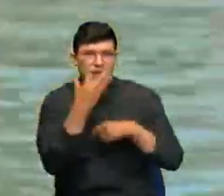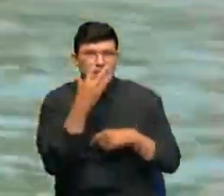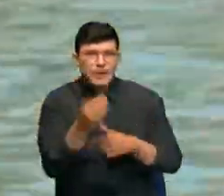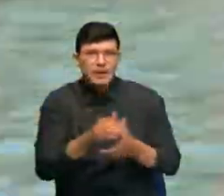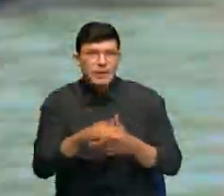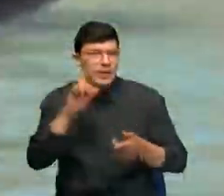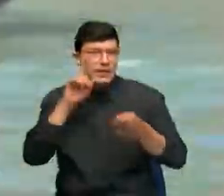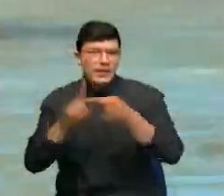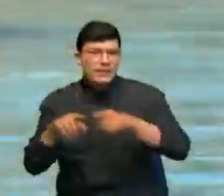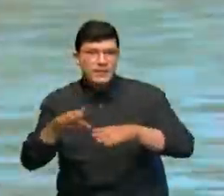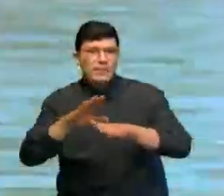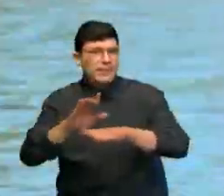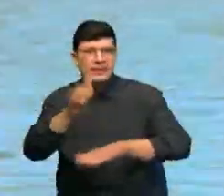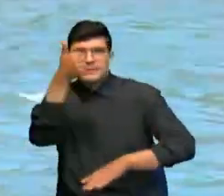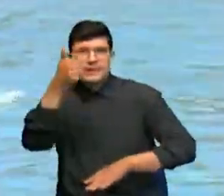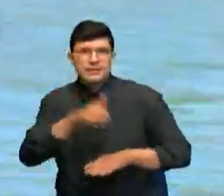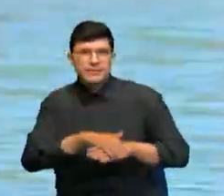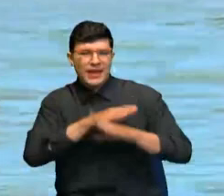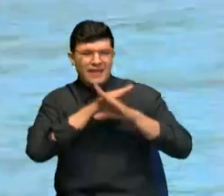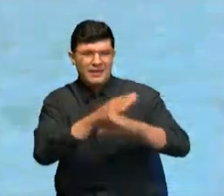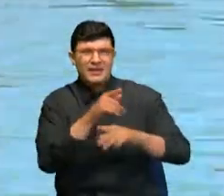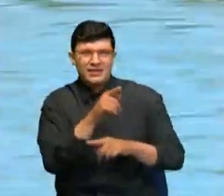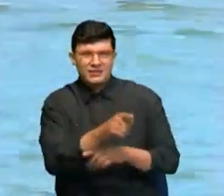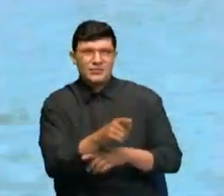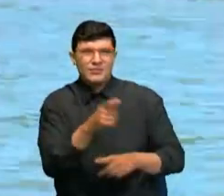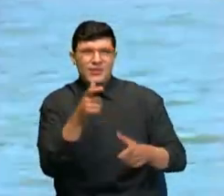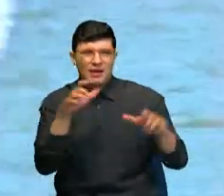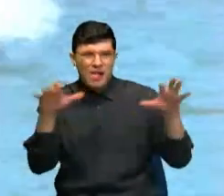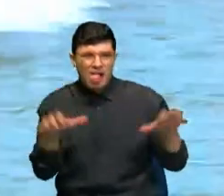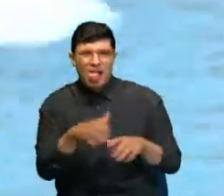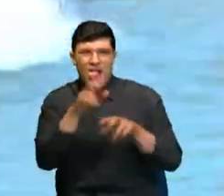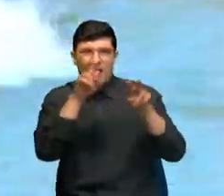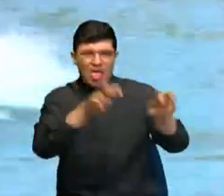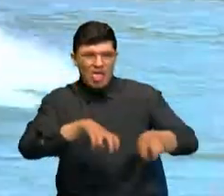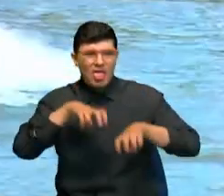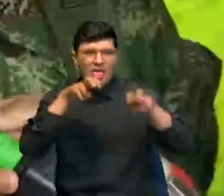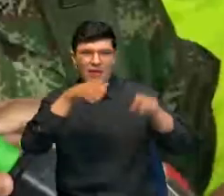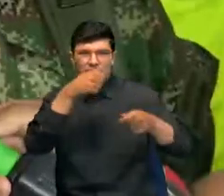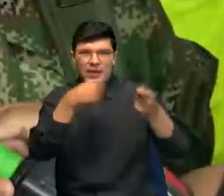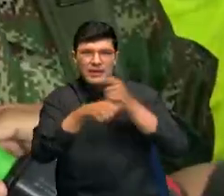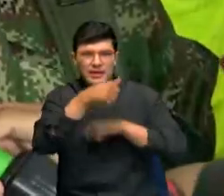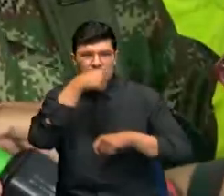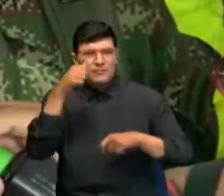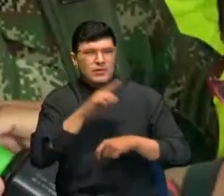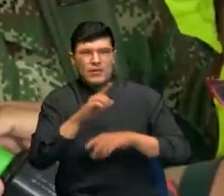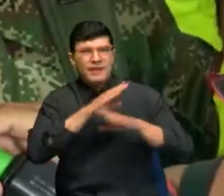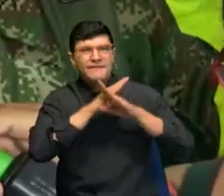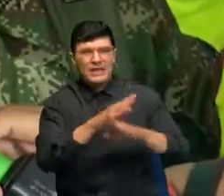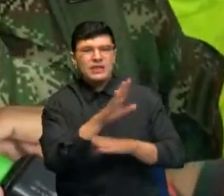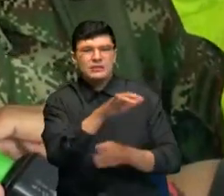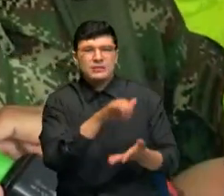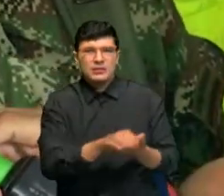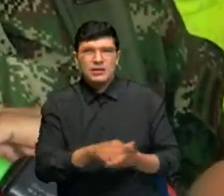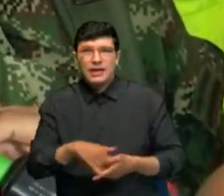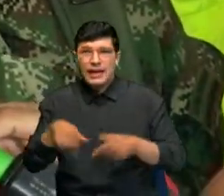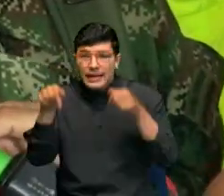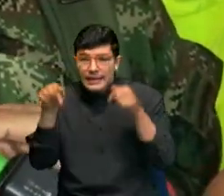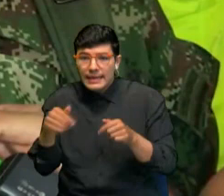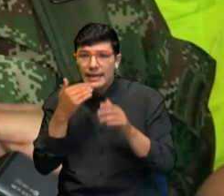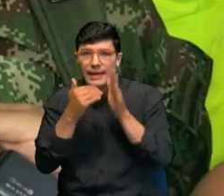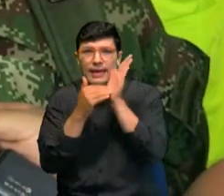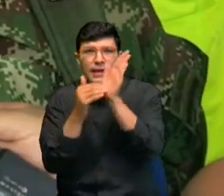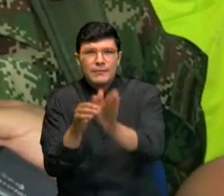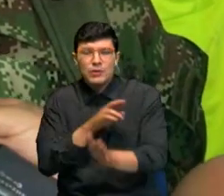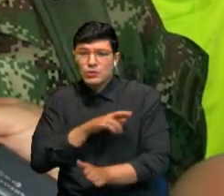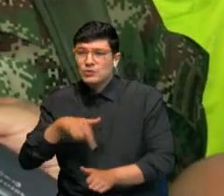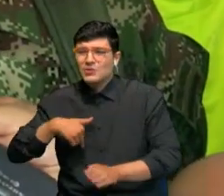actividades que financian sus actividades delincuenciales una de ellas el narcotráfico clave de respuesta a que narcotráfico ahí estamos